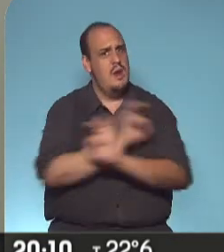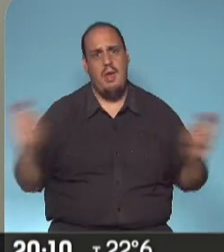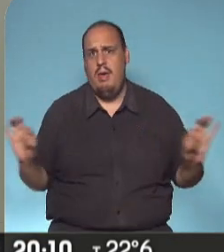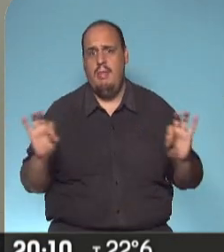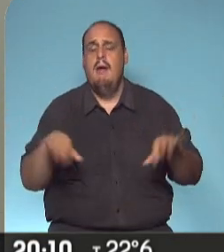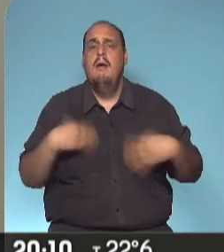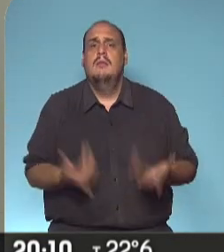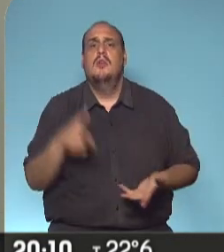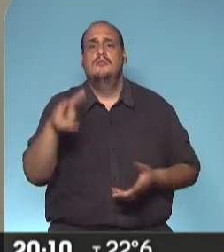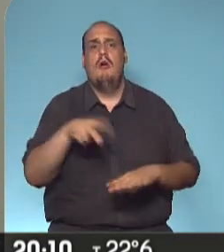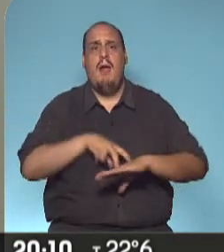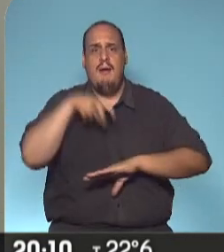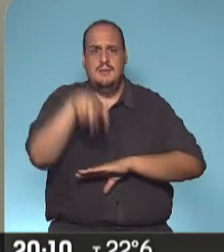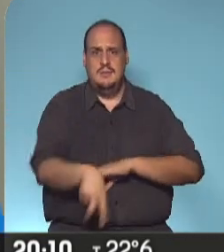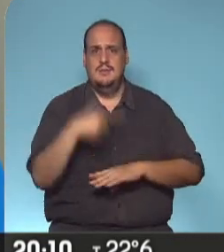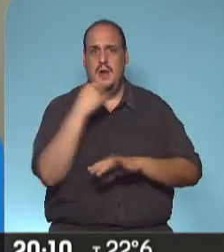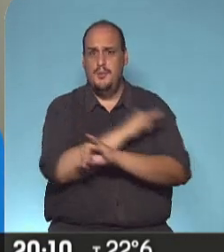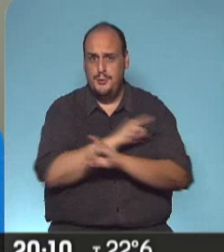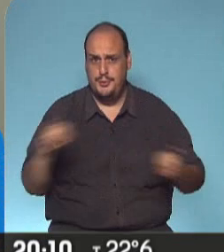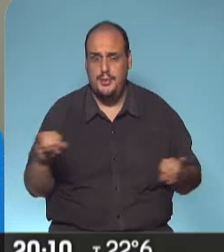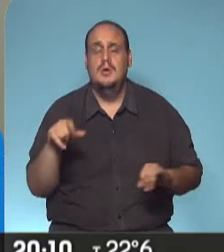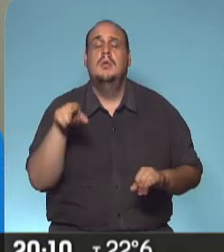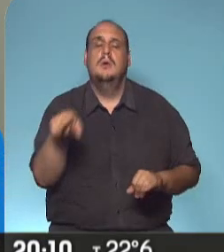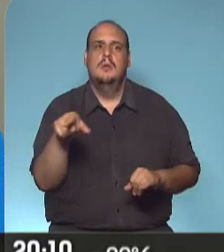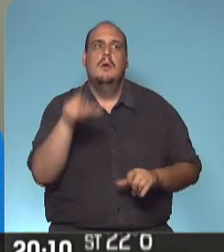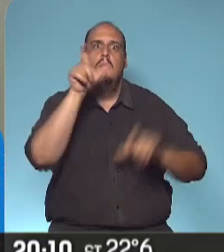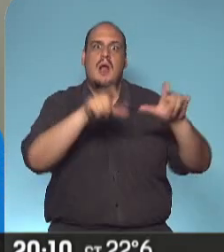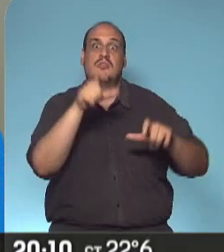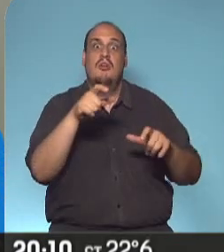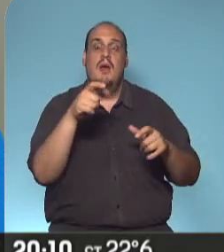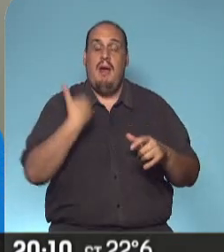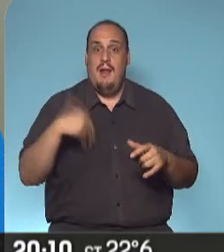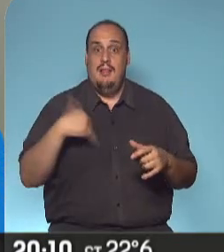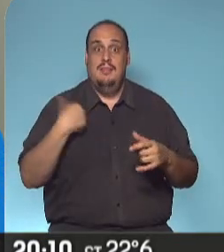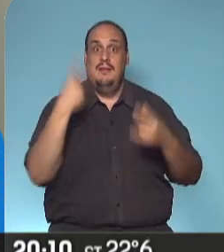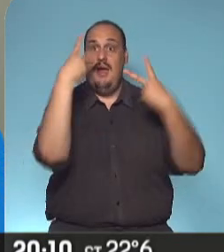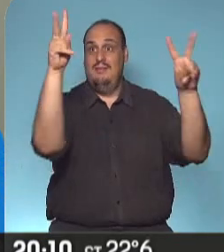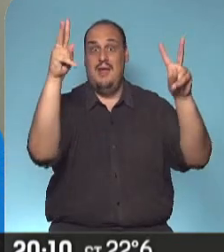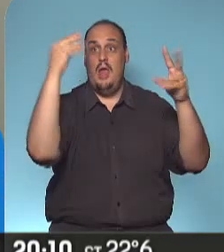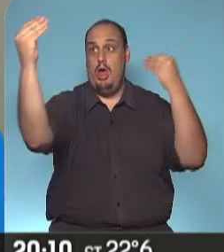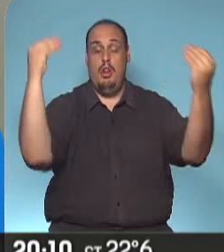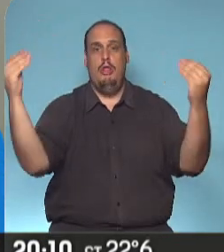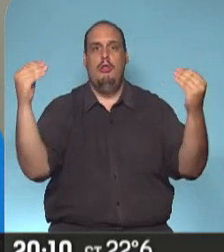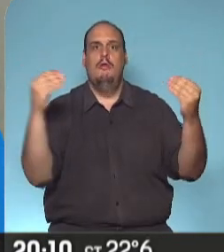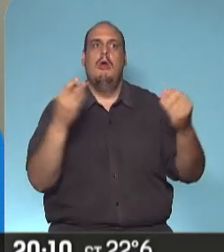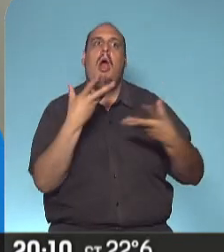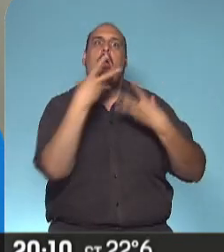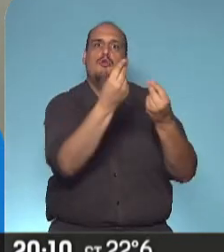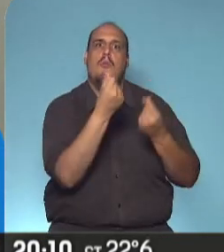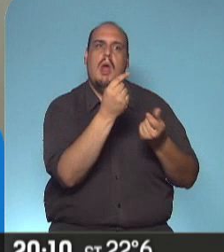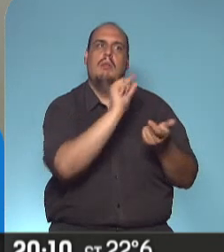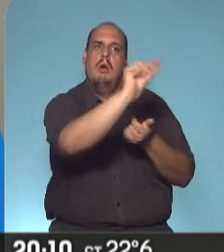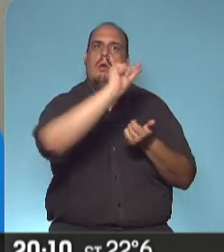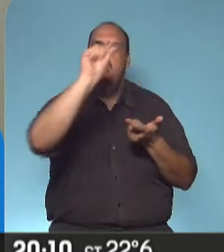instruido hoy al canciller para que le ayude con recursos de lo que está en el exterior hasta que podamos ordenar este